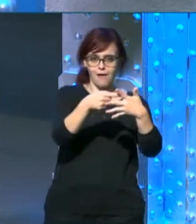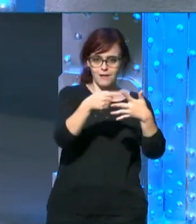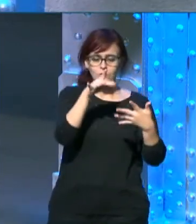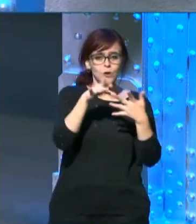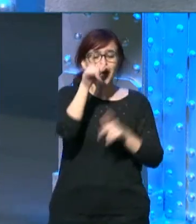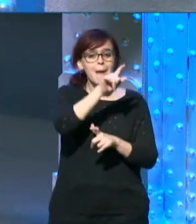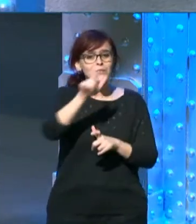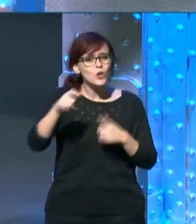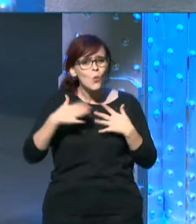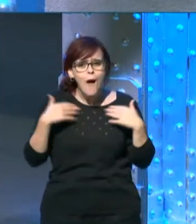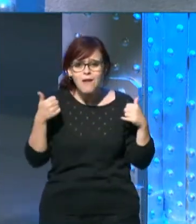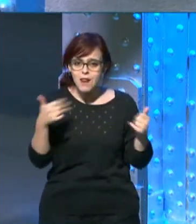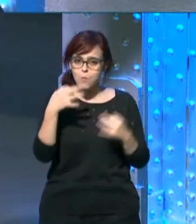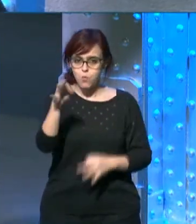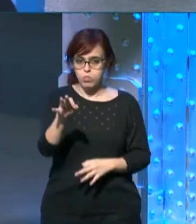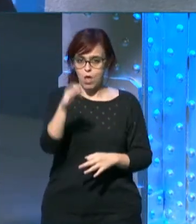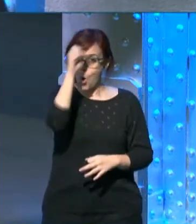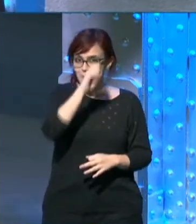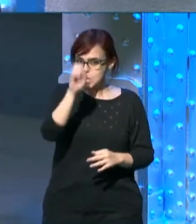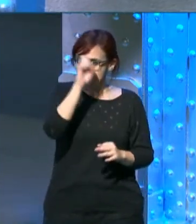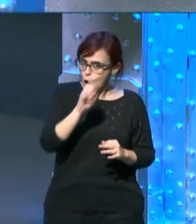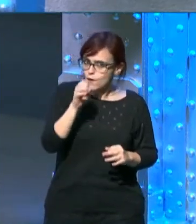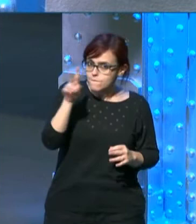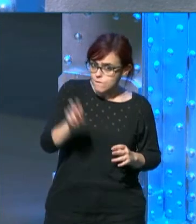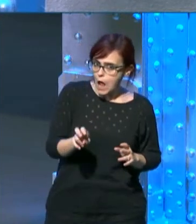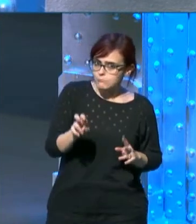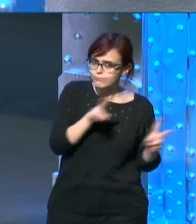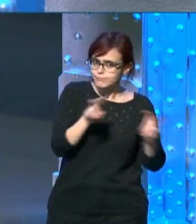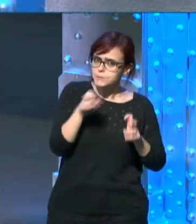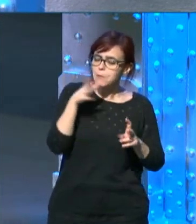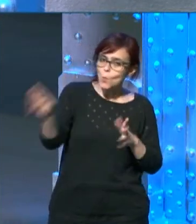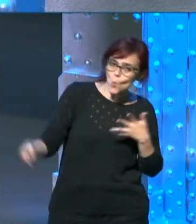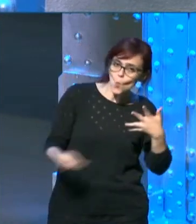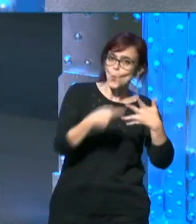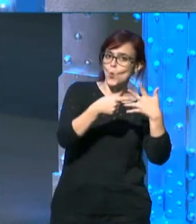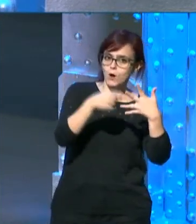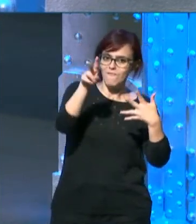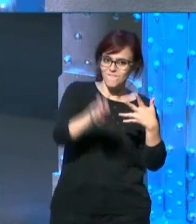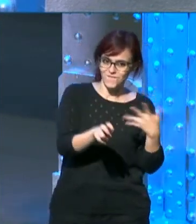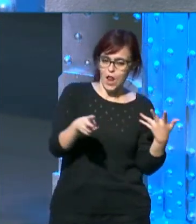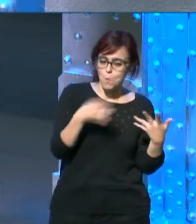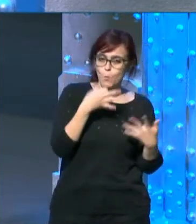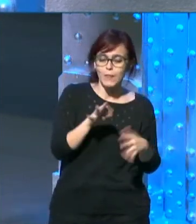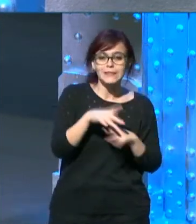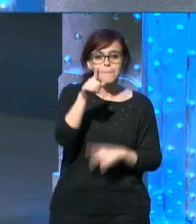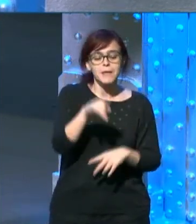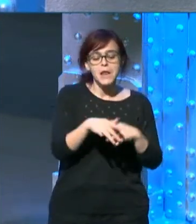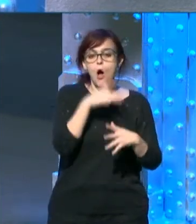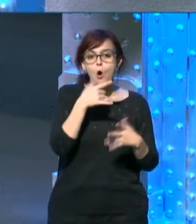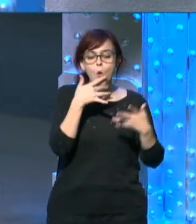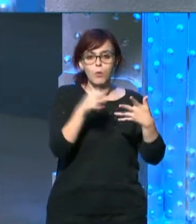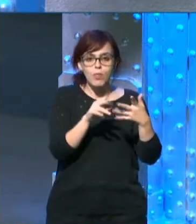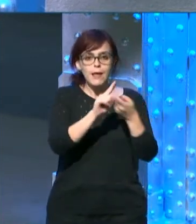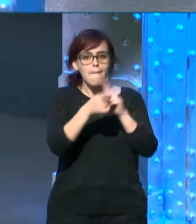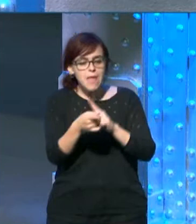cualquiera que sepa opinar sobre esto, y puede aparecer ese requisito, y luego los que tengo pues también pueden ser